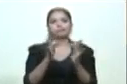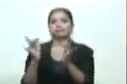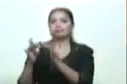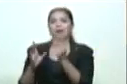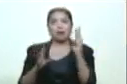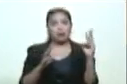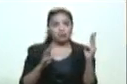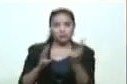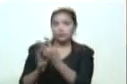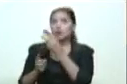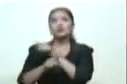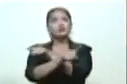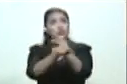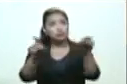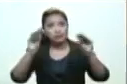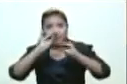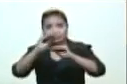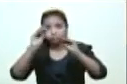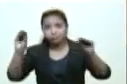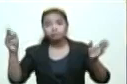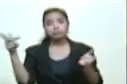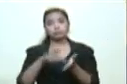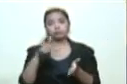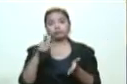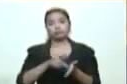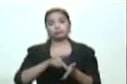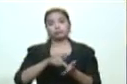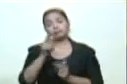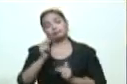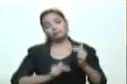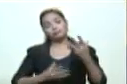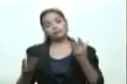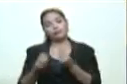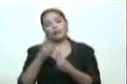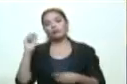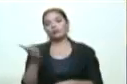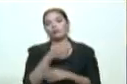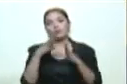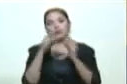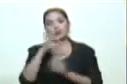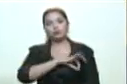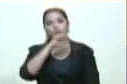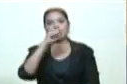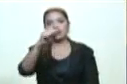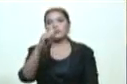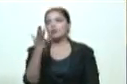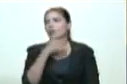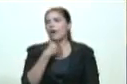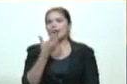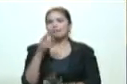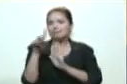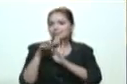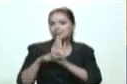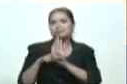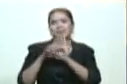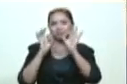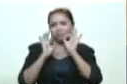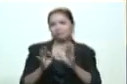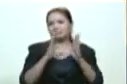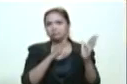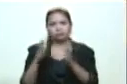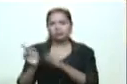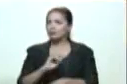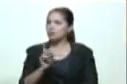Y ustedes están llamados a participar en esa construcción colectiva de este modelo, que no tiene recetas, que no tiene fórmulas, que las